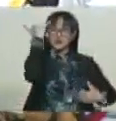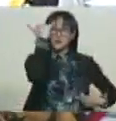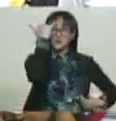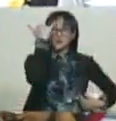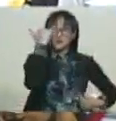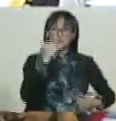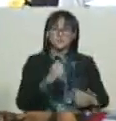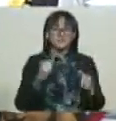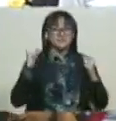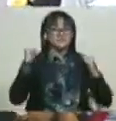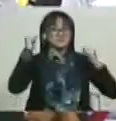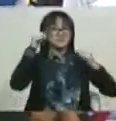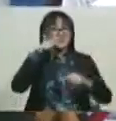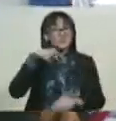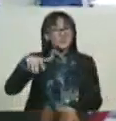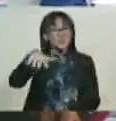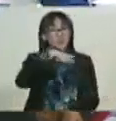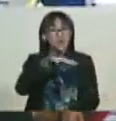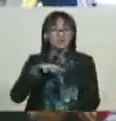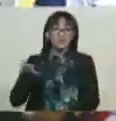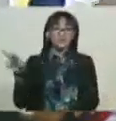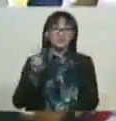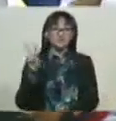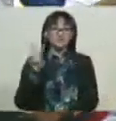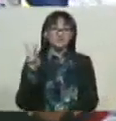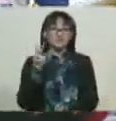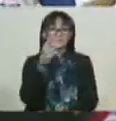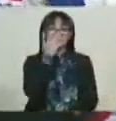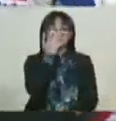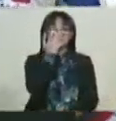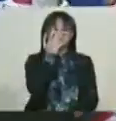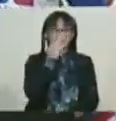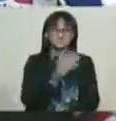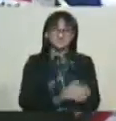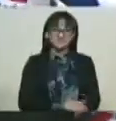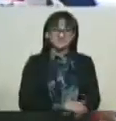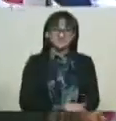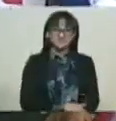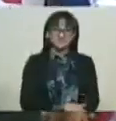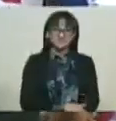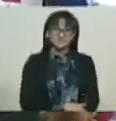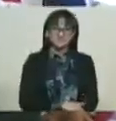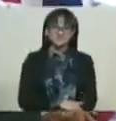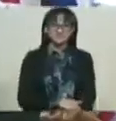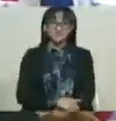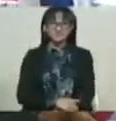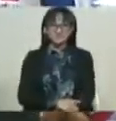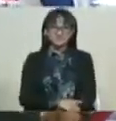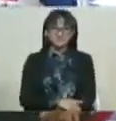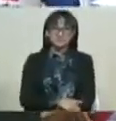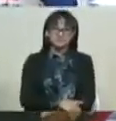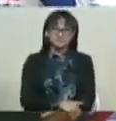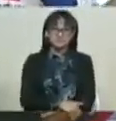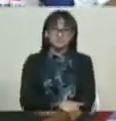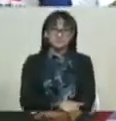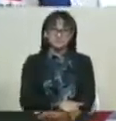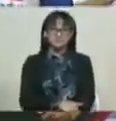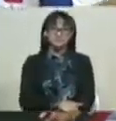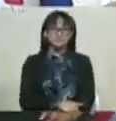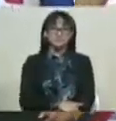yaracuy uyuyuy ay ay ay ayayay hoy hoy